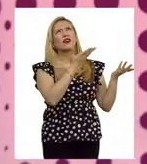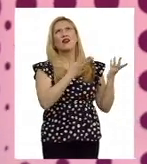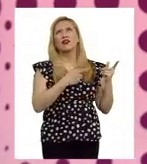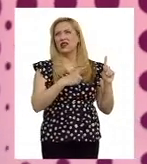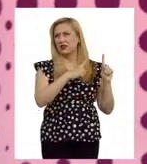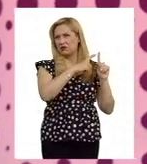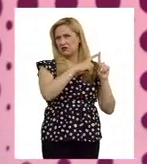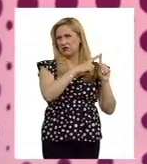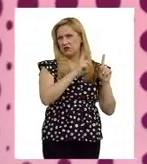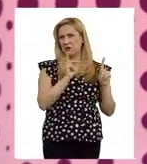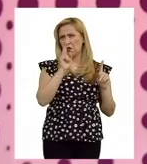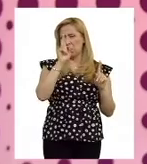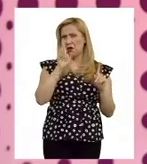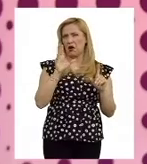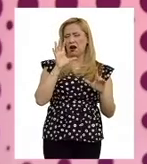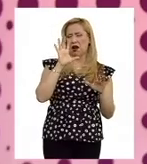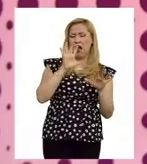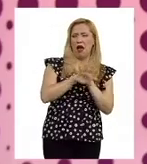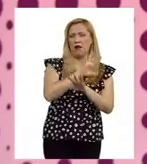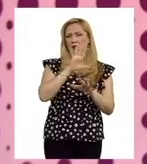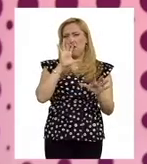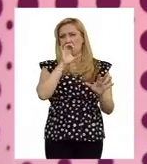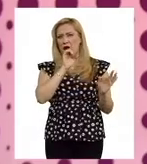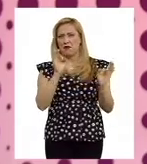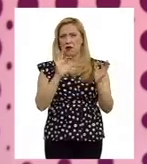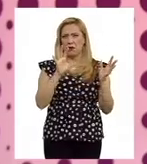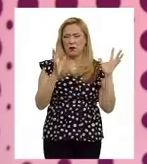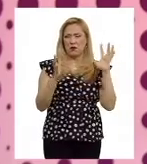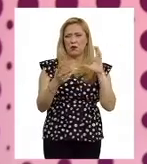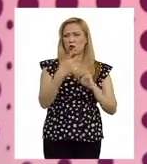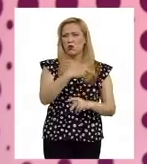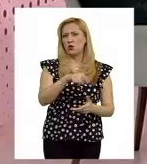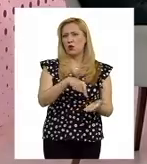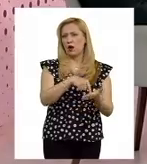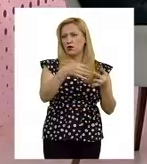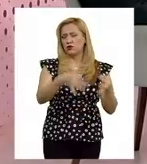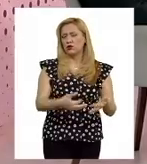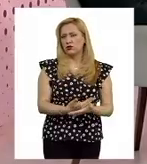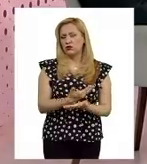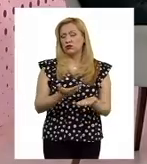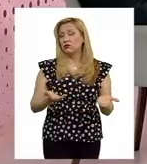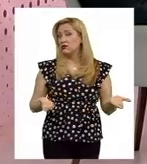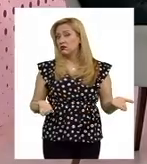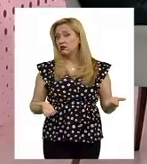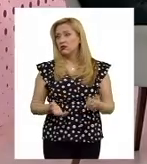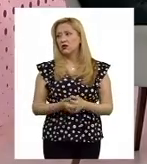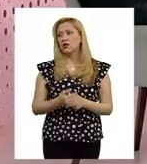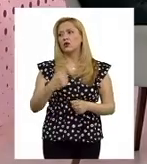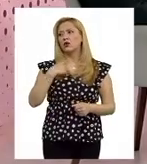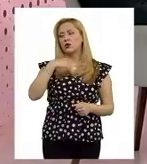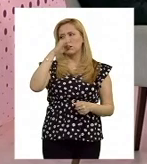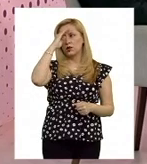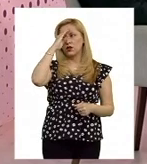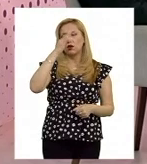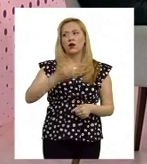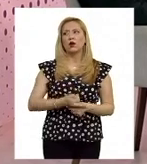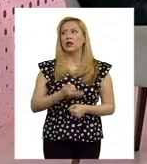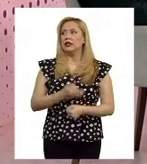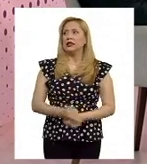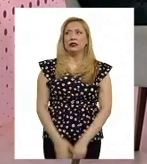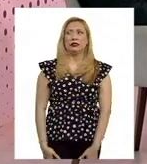afectación ambiental del lugar de su lugar de origen? Bueno, yo pienso que estamos en un momento muy